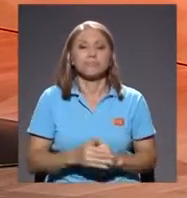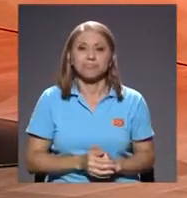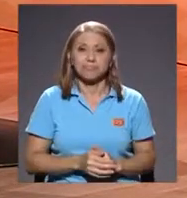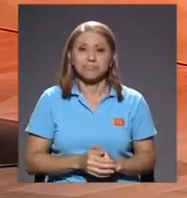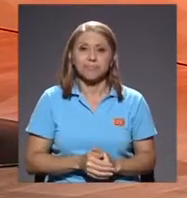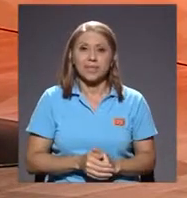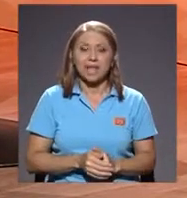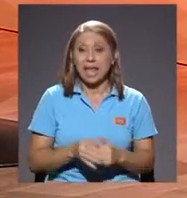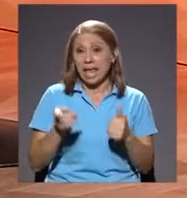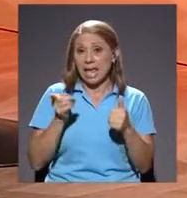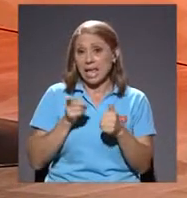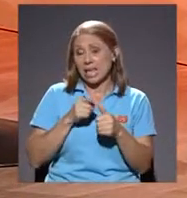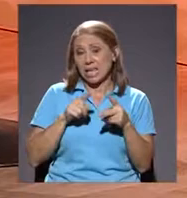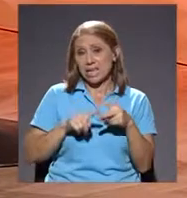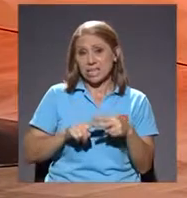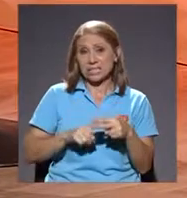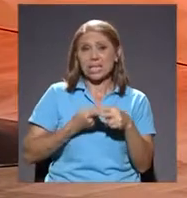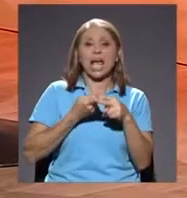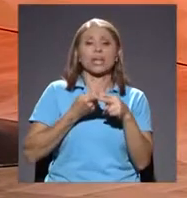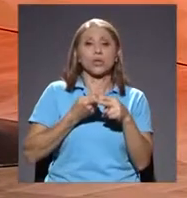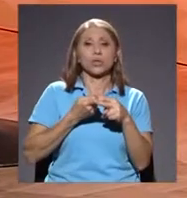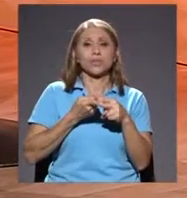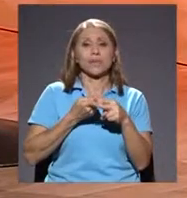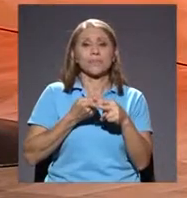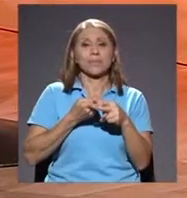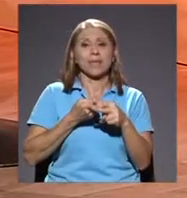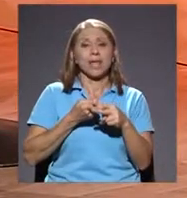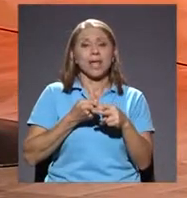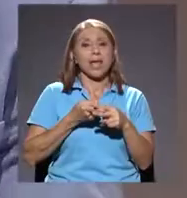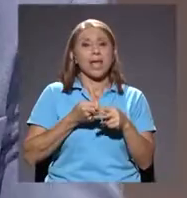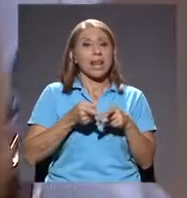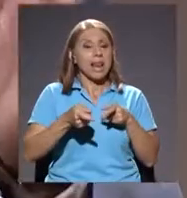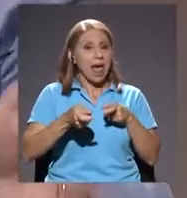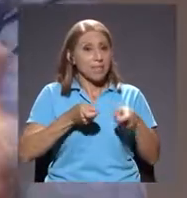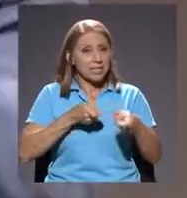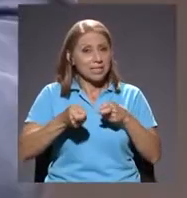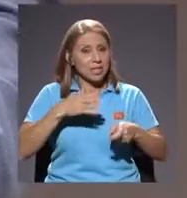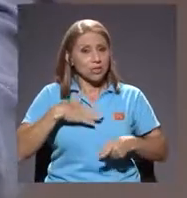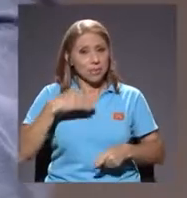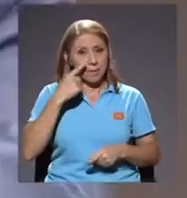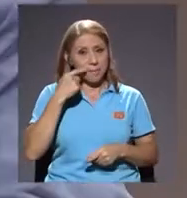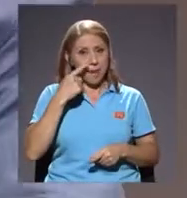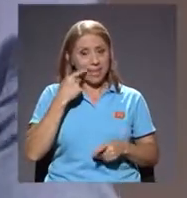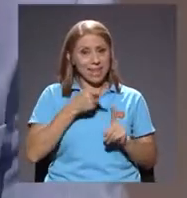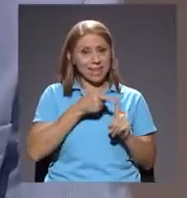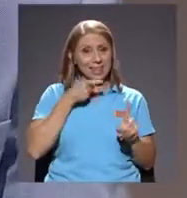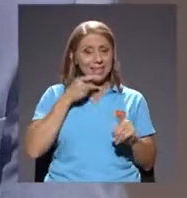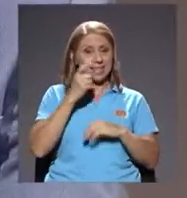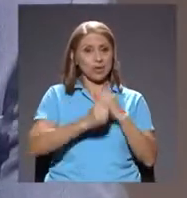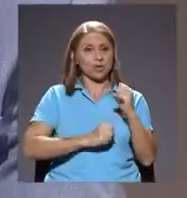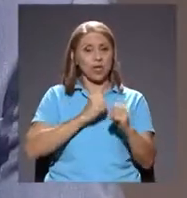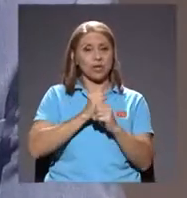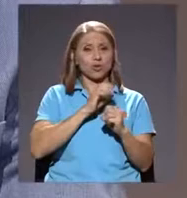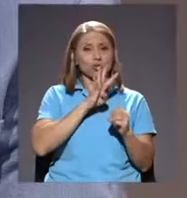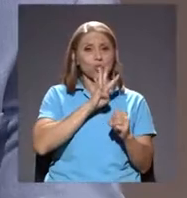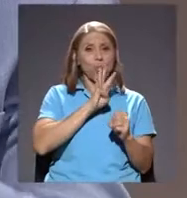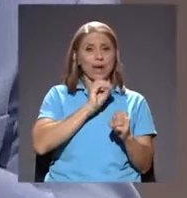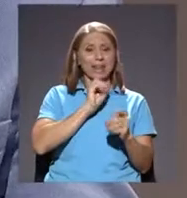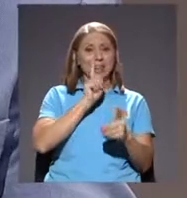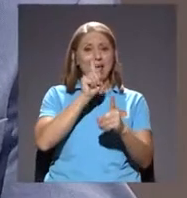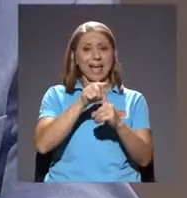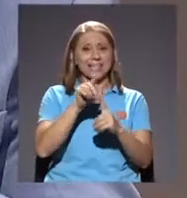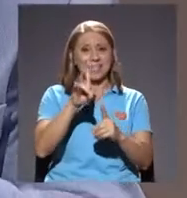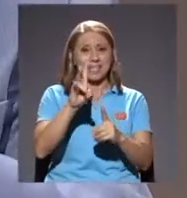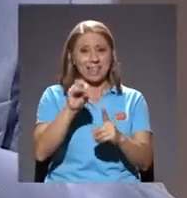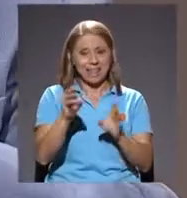iniciándose digamos la administración de mi padre treinta años de los años cuarenta a los años setenta y de los años setenta y